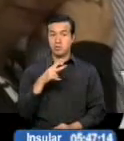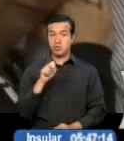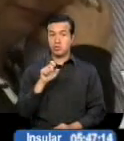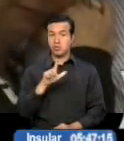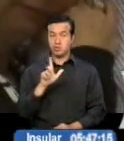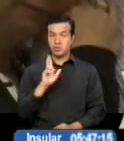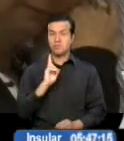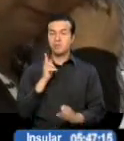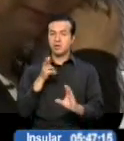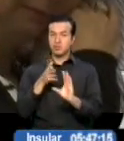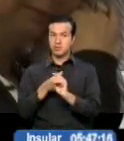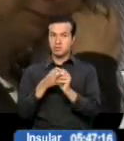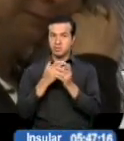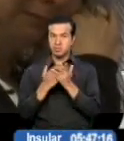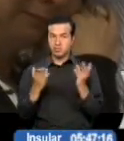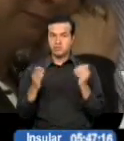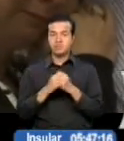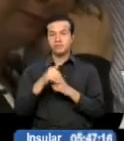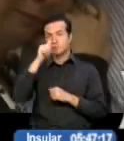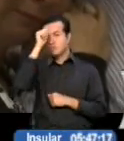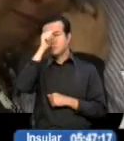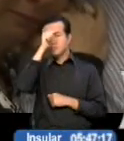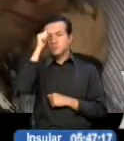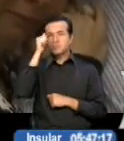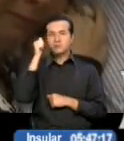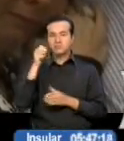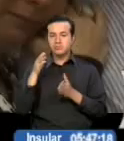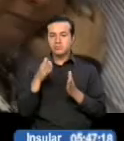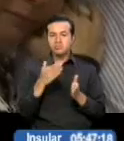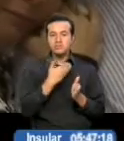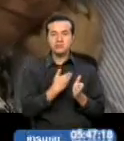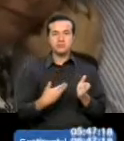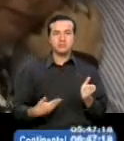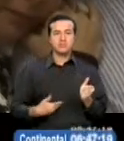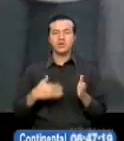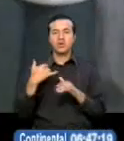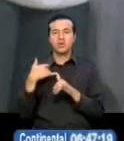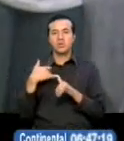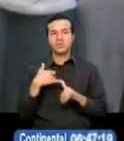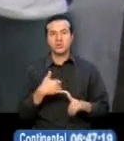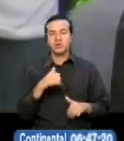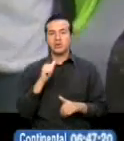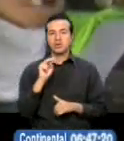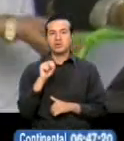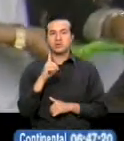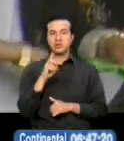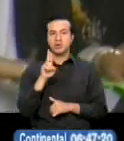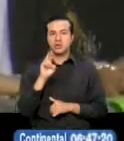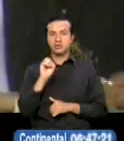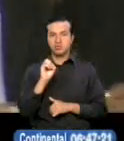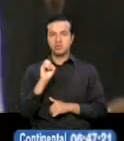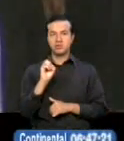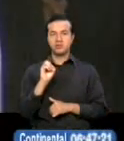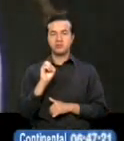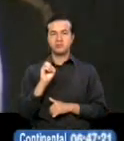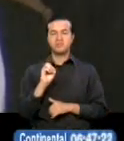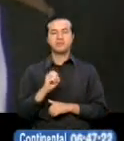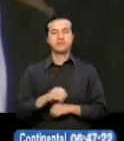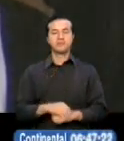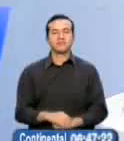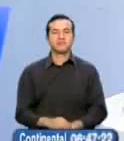de la ceremonia fúnebre. Este domingo fue enterrado el presidente del club Sandro Payaoro.